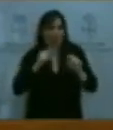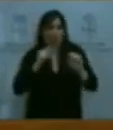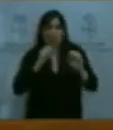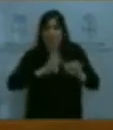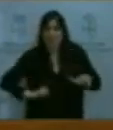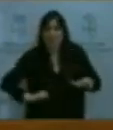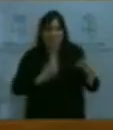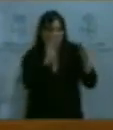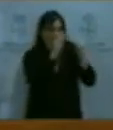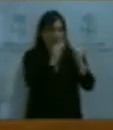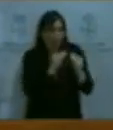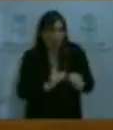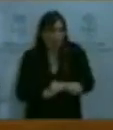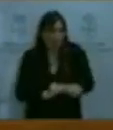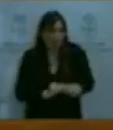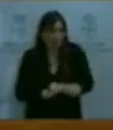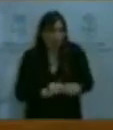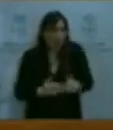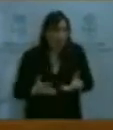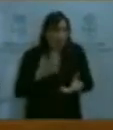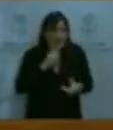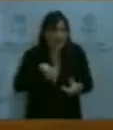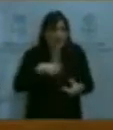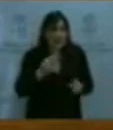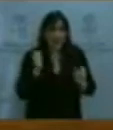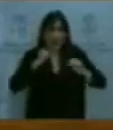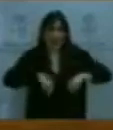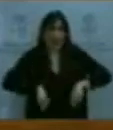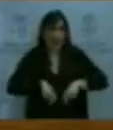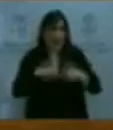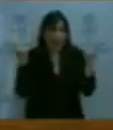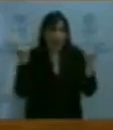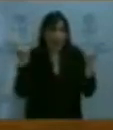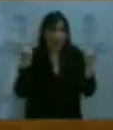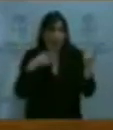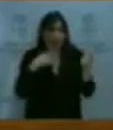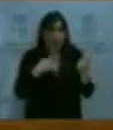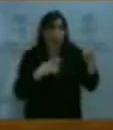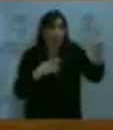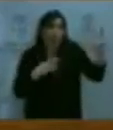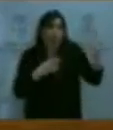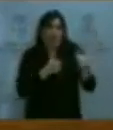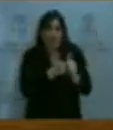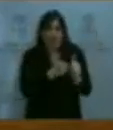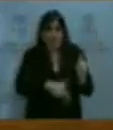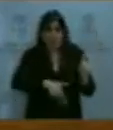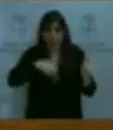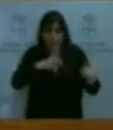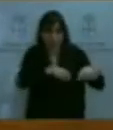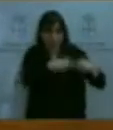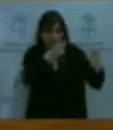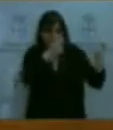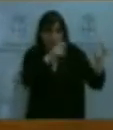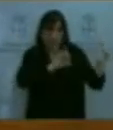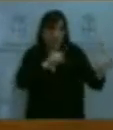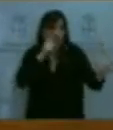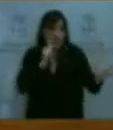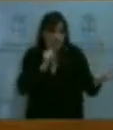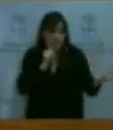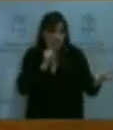rompe el pacto por una decisión unilateral de un secretario general irresponsable, que es el señor Pedro Sánchez, no venga usted a buscar